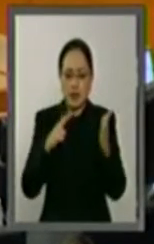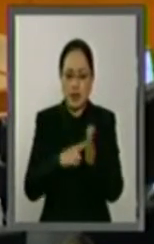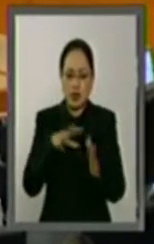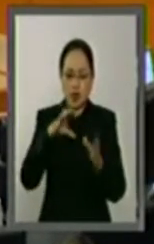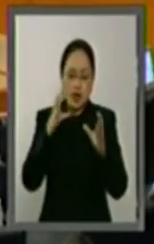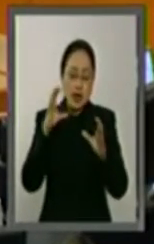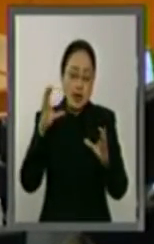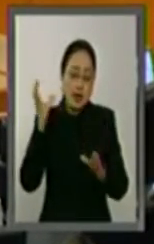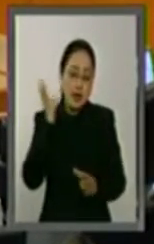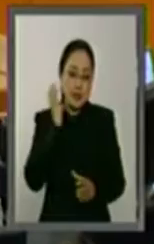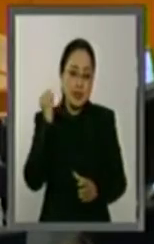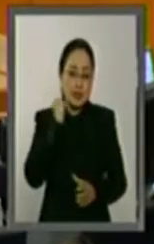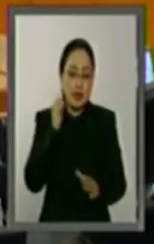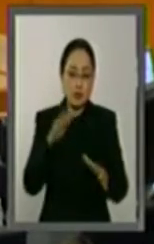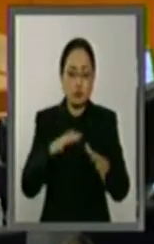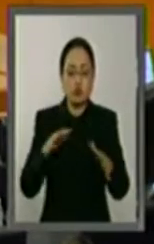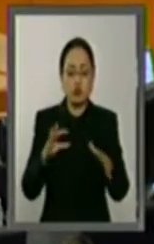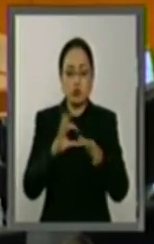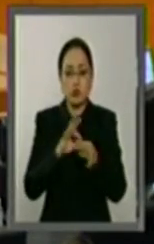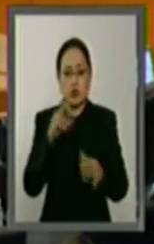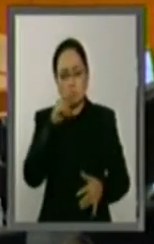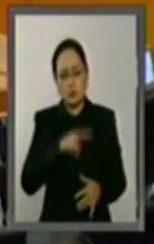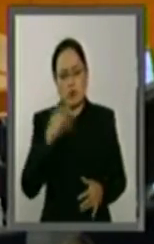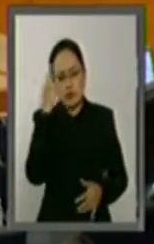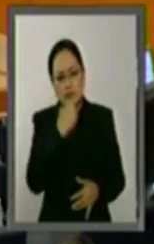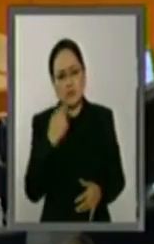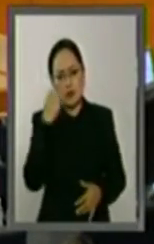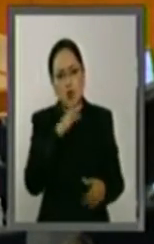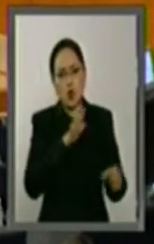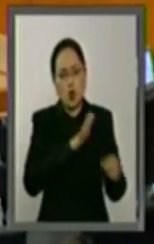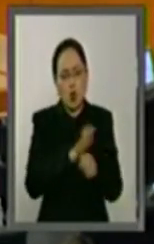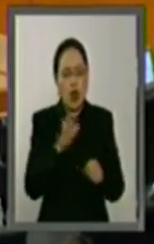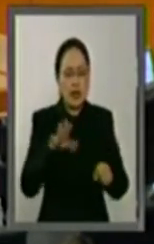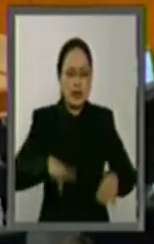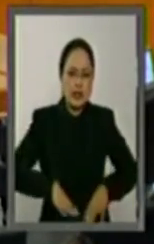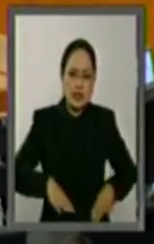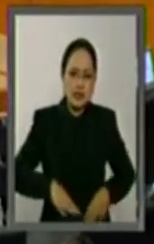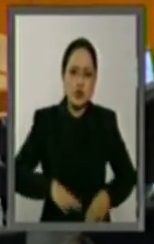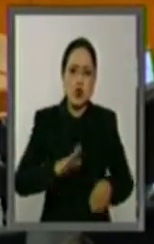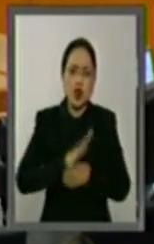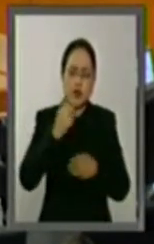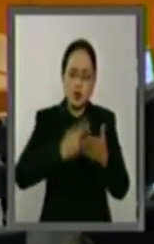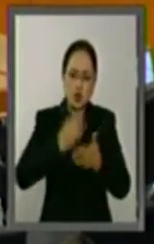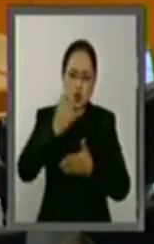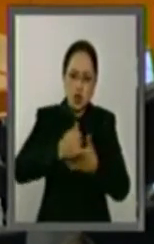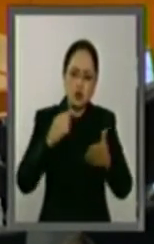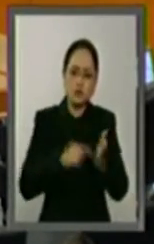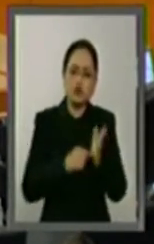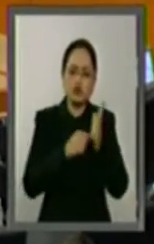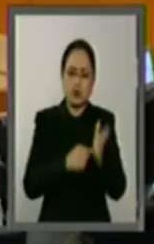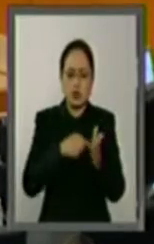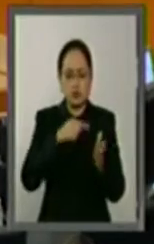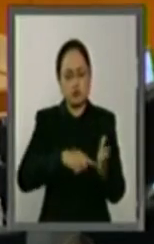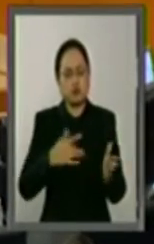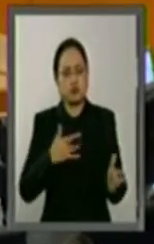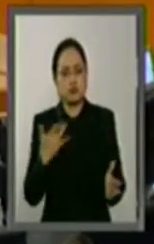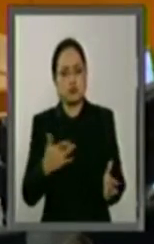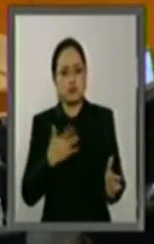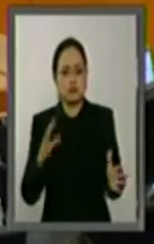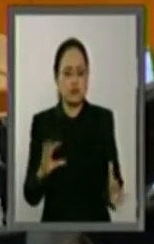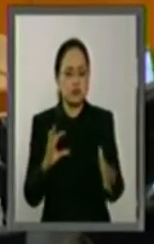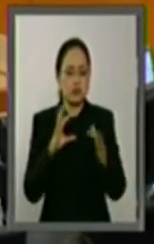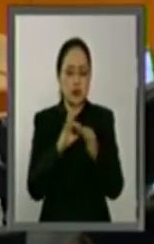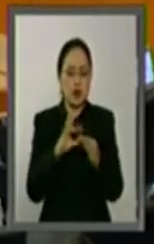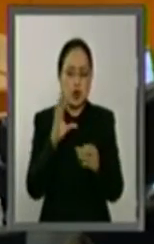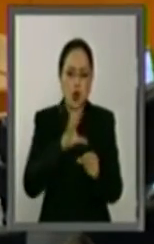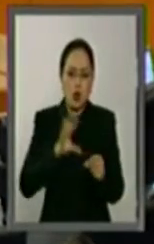Senado, en donde se valoraron los méritos y proyectos expuestos, considerando que cumple a cabalidad con